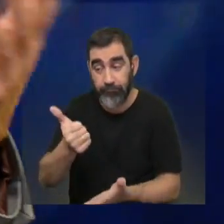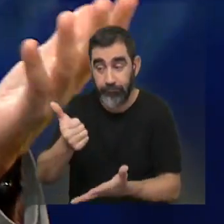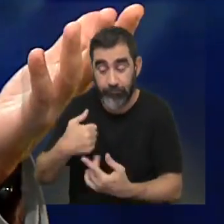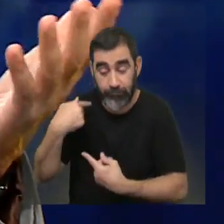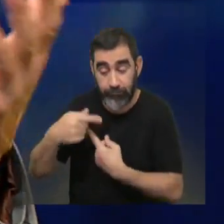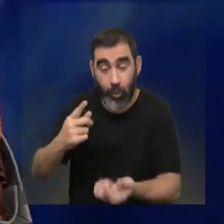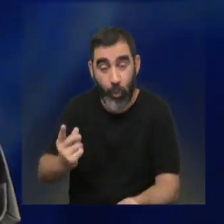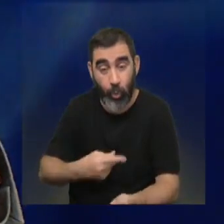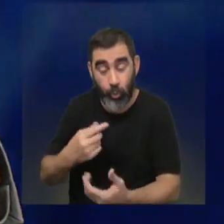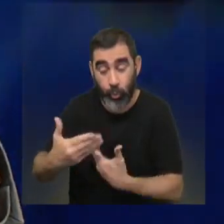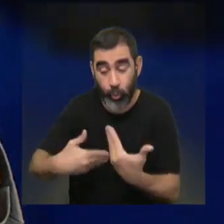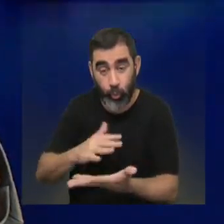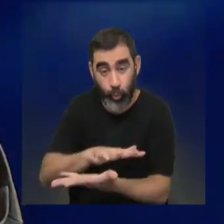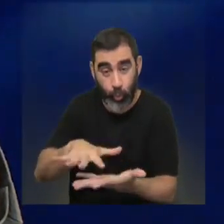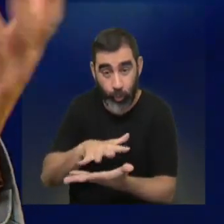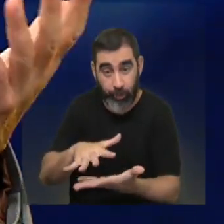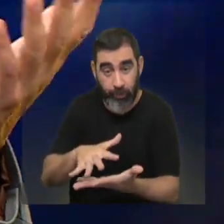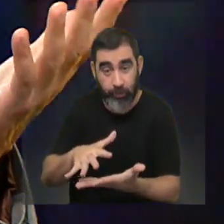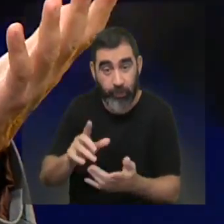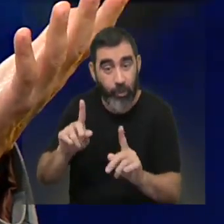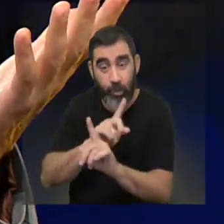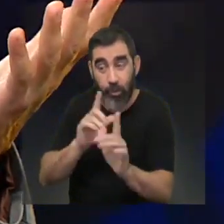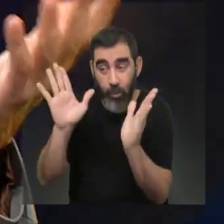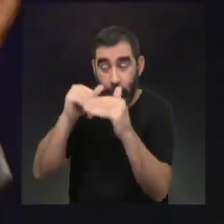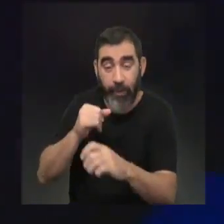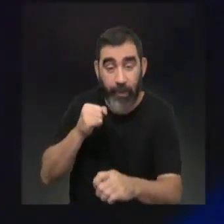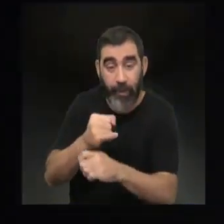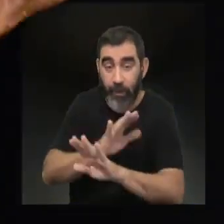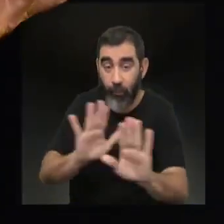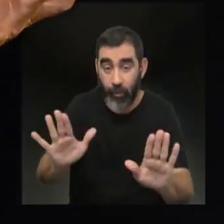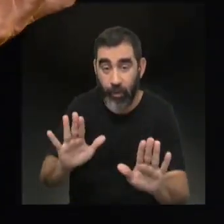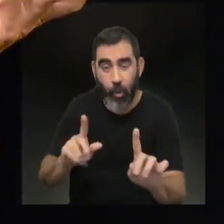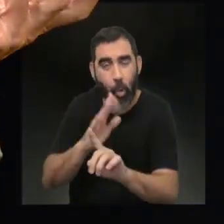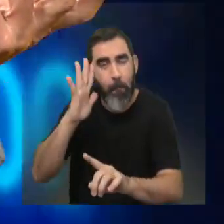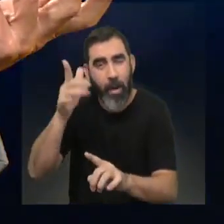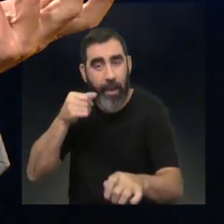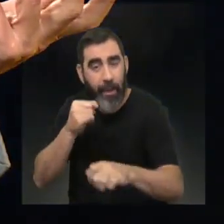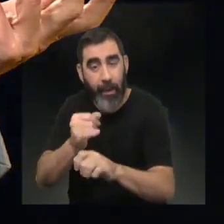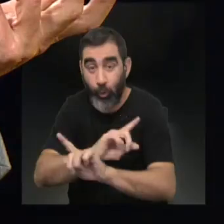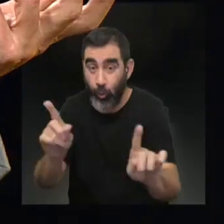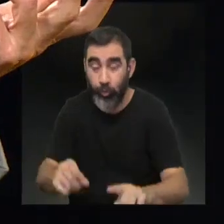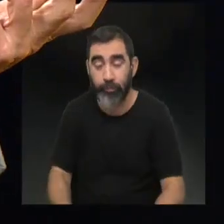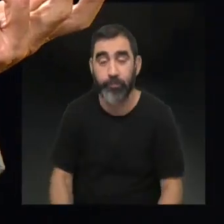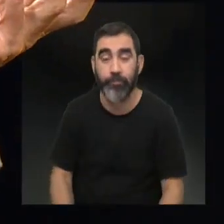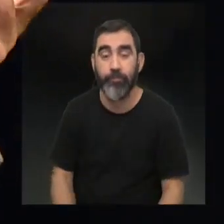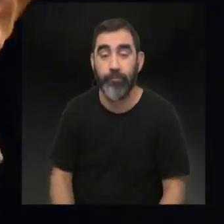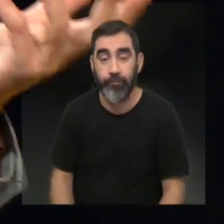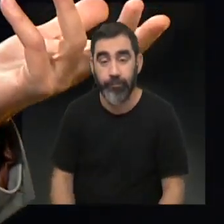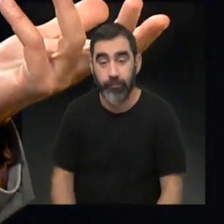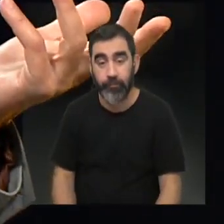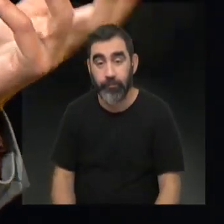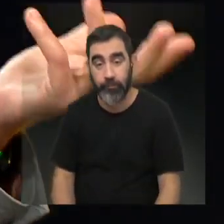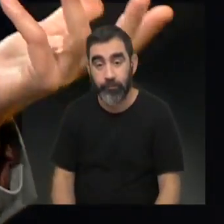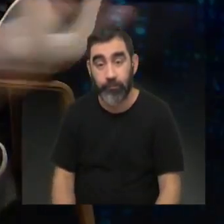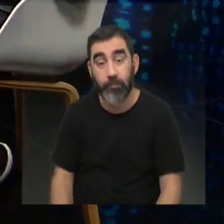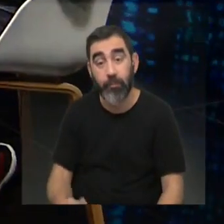más en procesos sensibles, no le estamos dando la posibilidad que se equivoque, no concebimos que pueda equivocarse por su cuenta. Y sin embargo, por